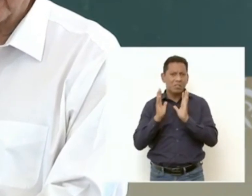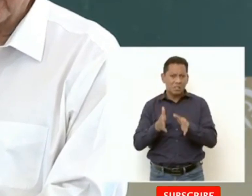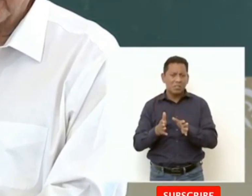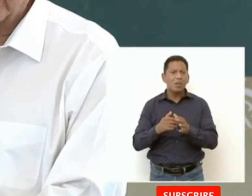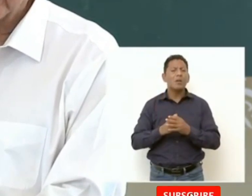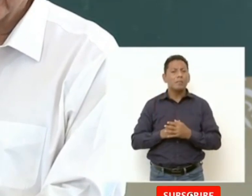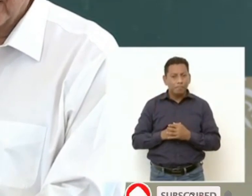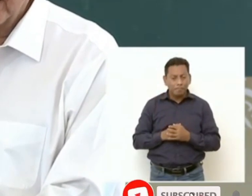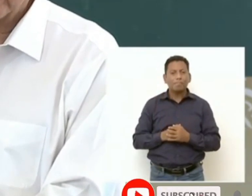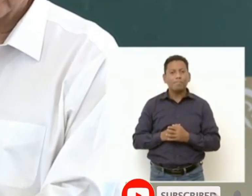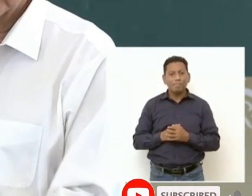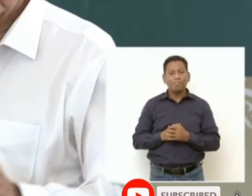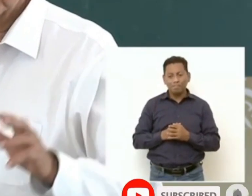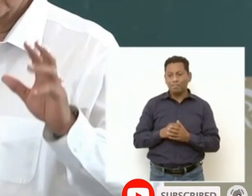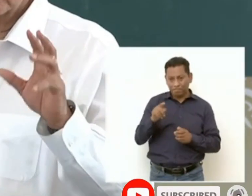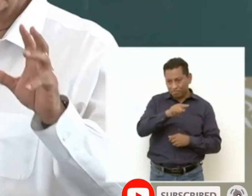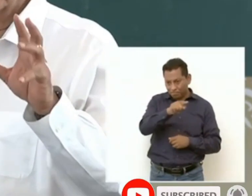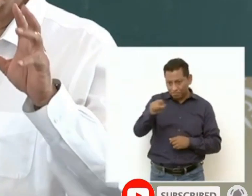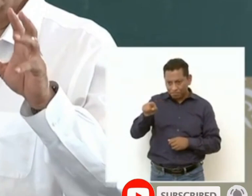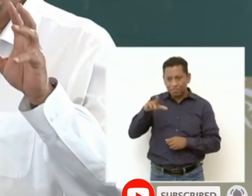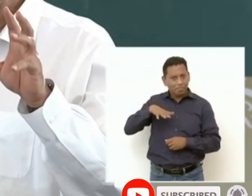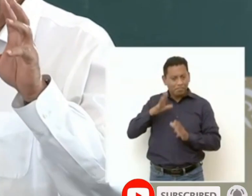van a tener